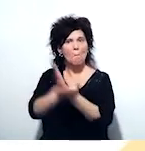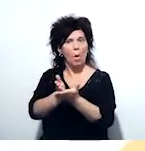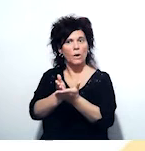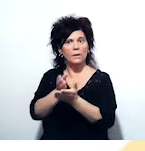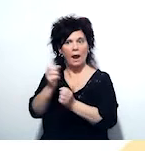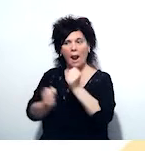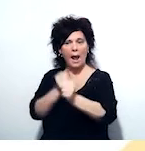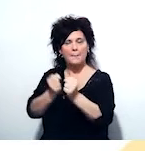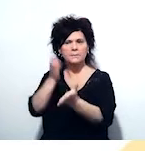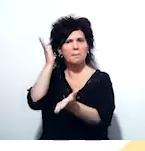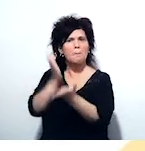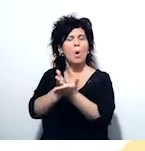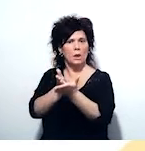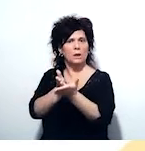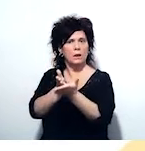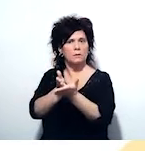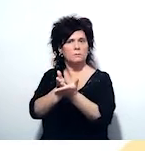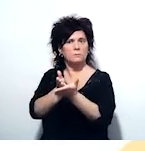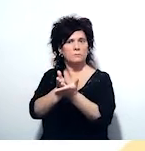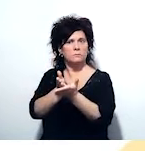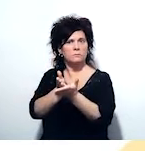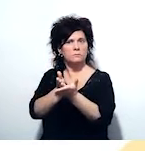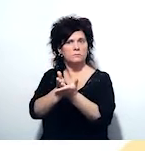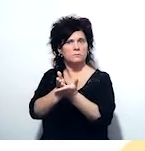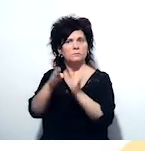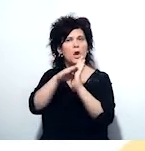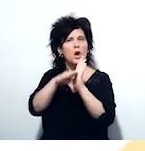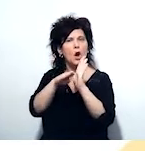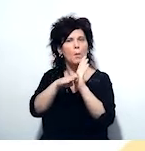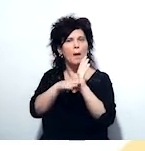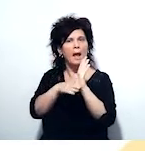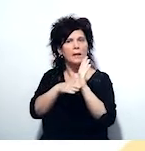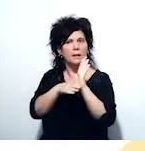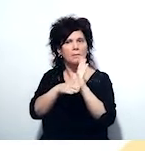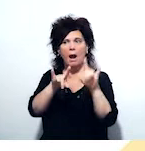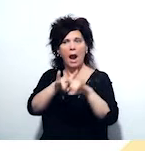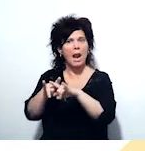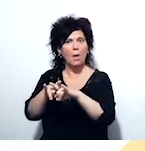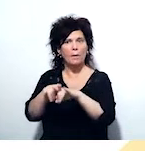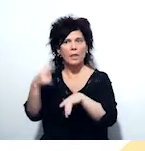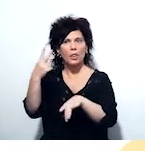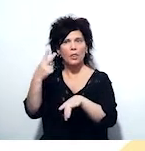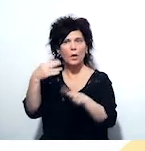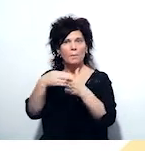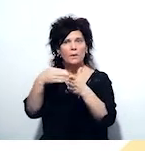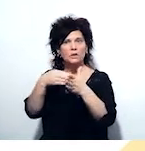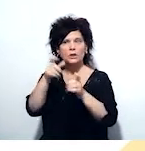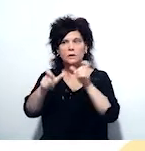las empresas. Entonces, es una normativa que obliga a las plataformas que más de 2 millones de